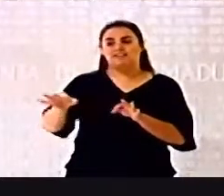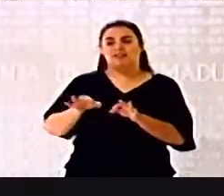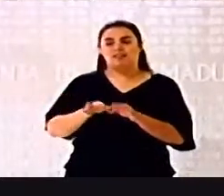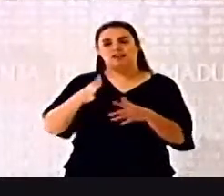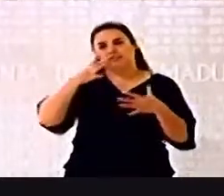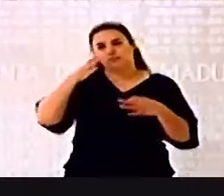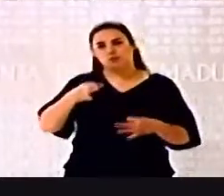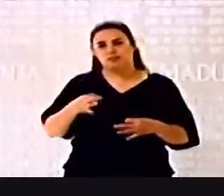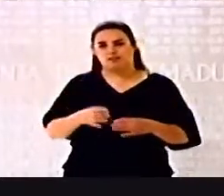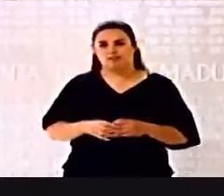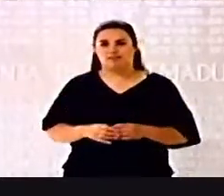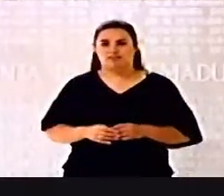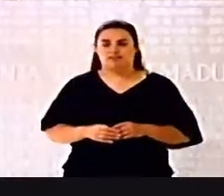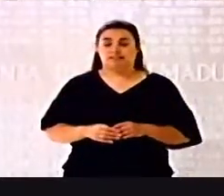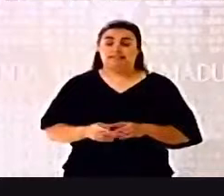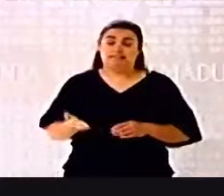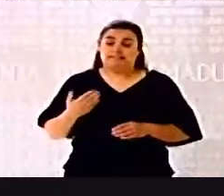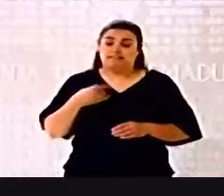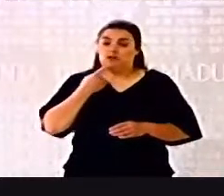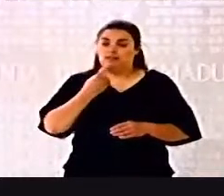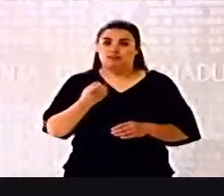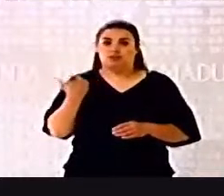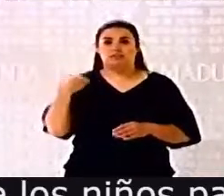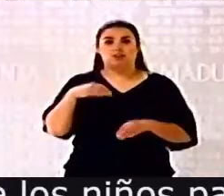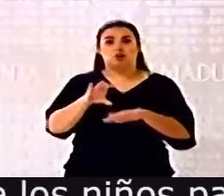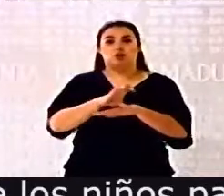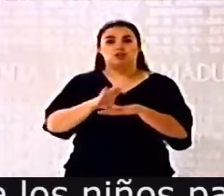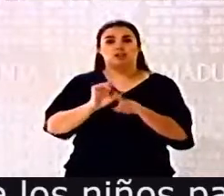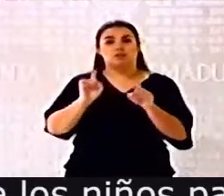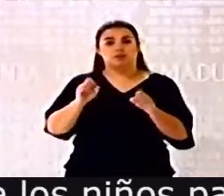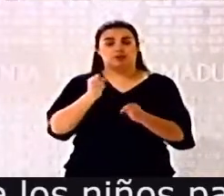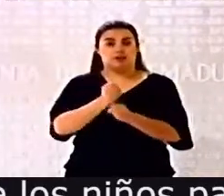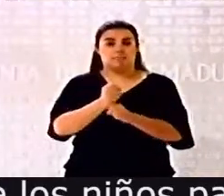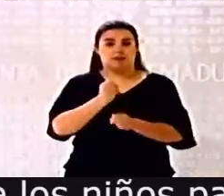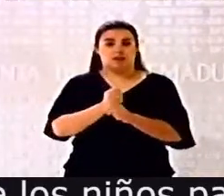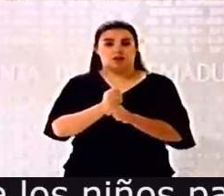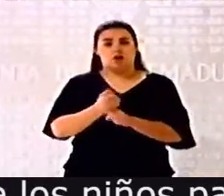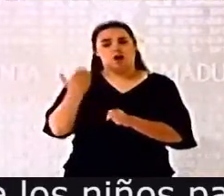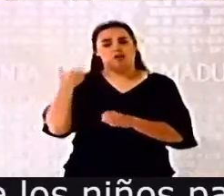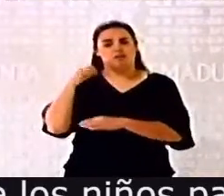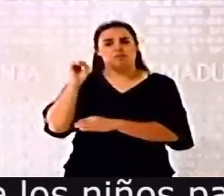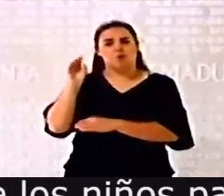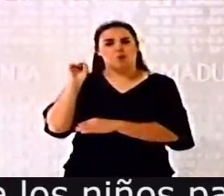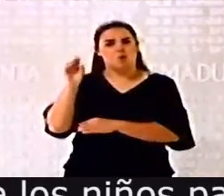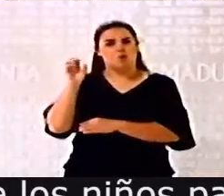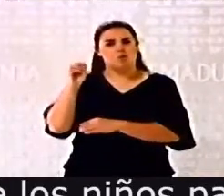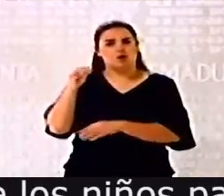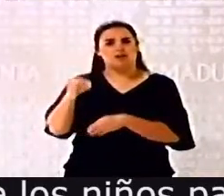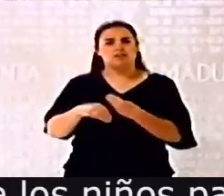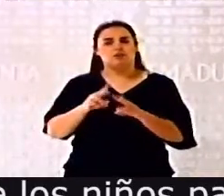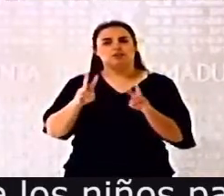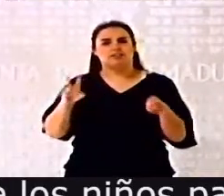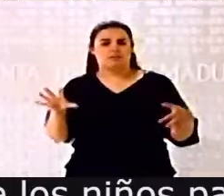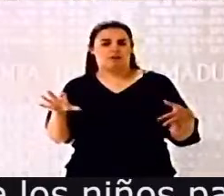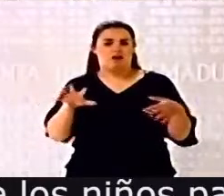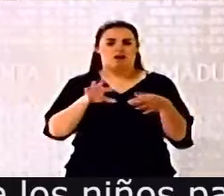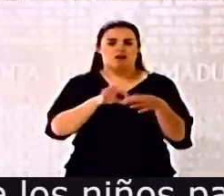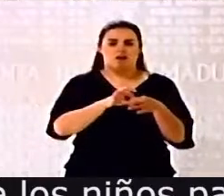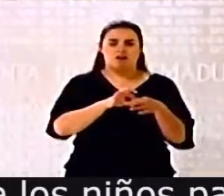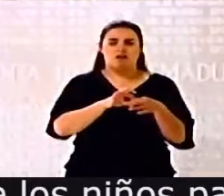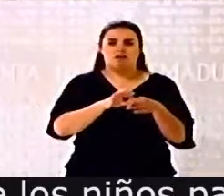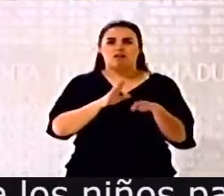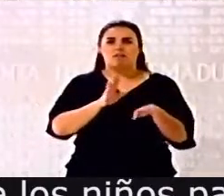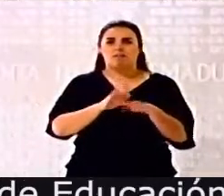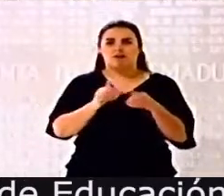seguridad. Ya lo dijo la consejera de Educación y Empleo en su intervención que tuvo con respecto a